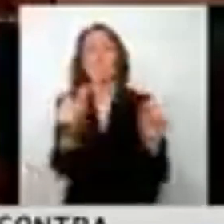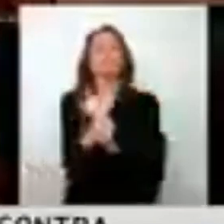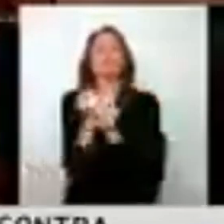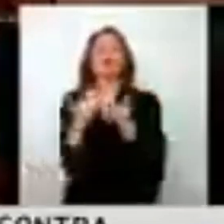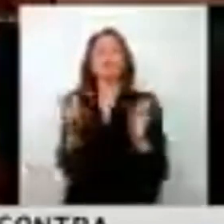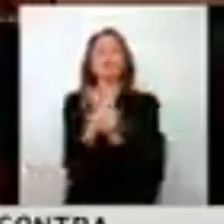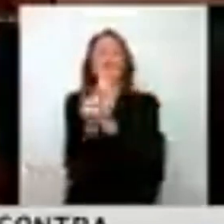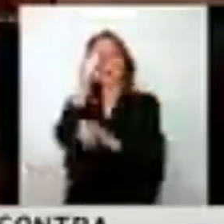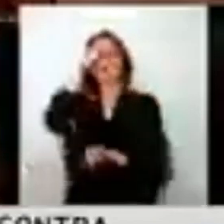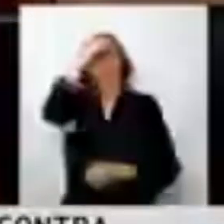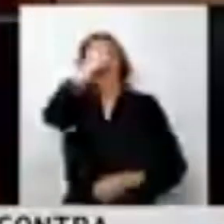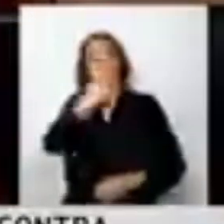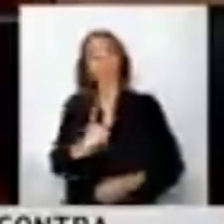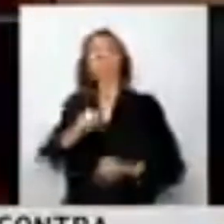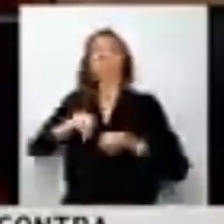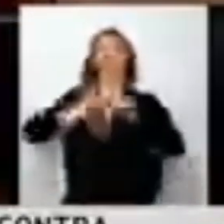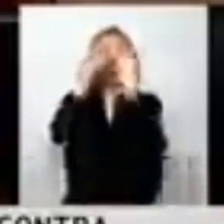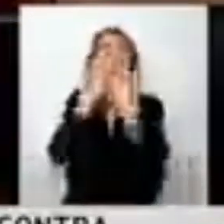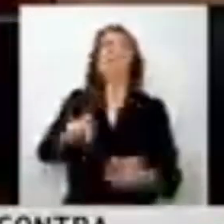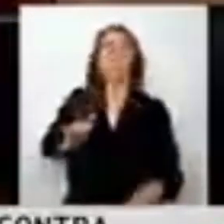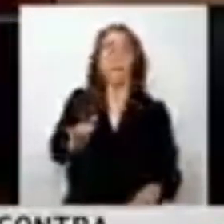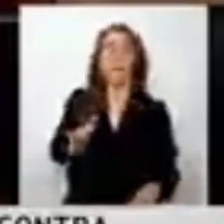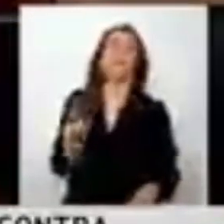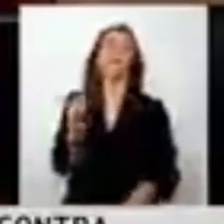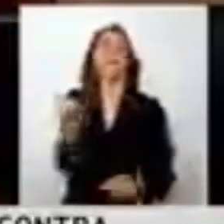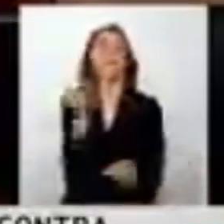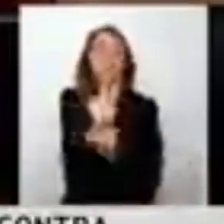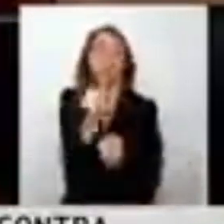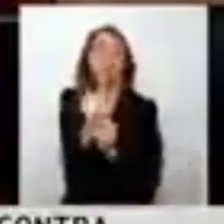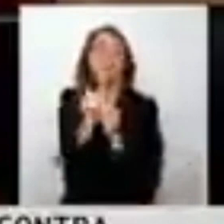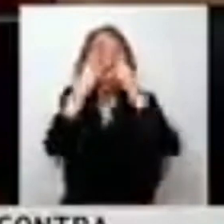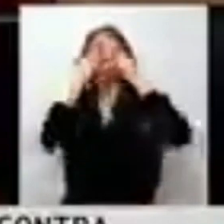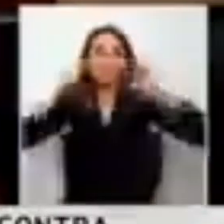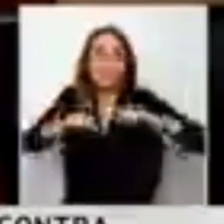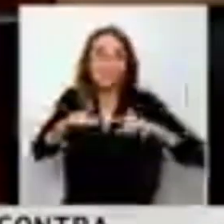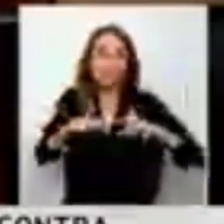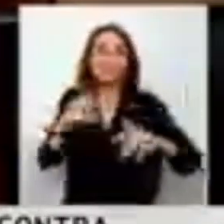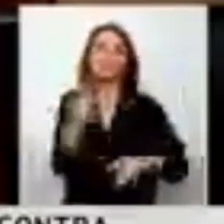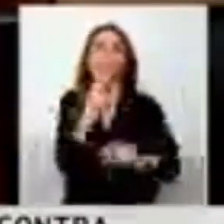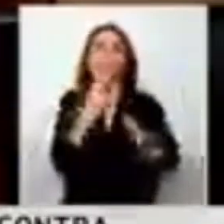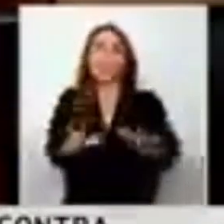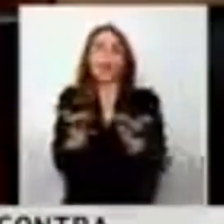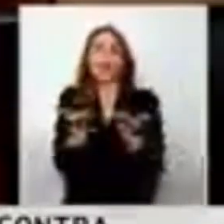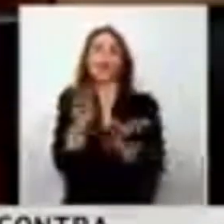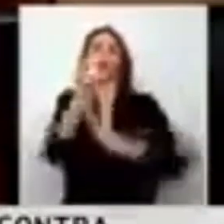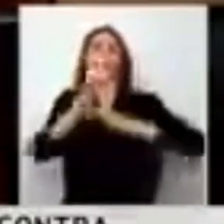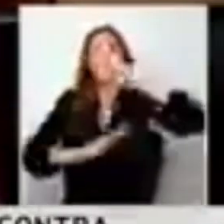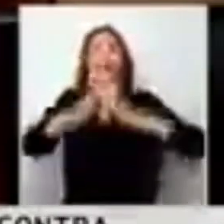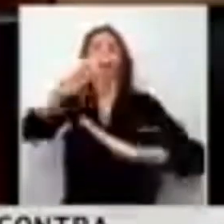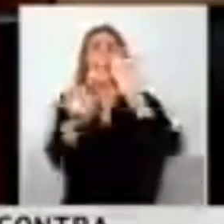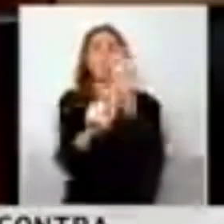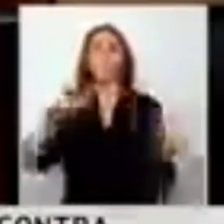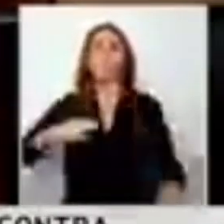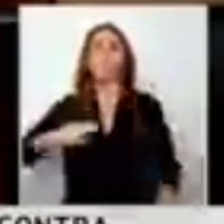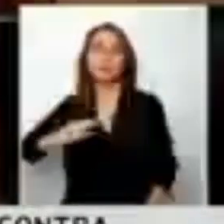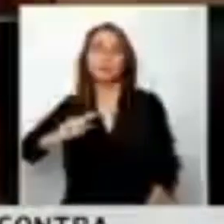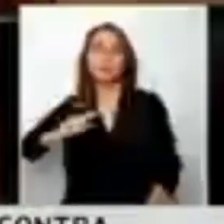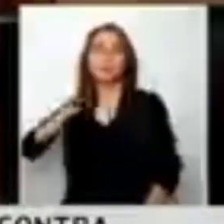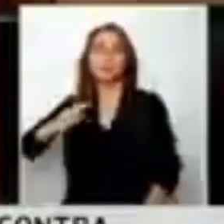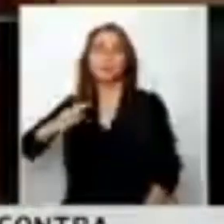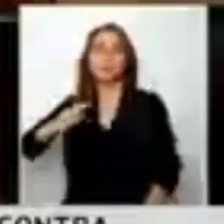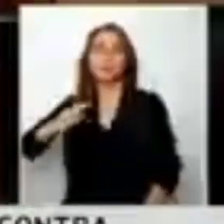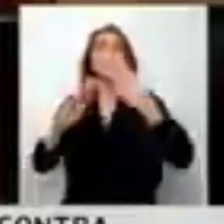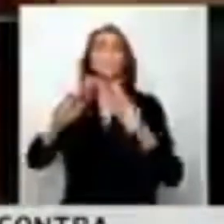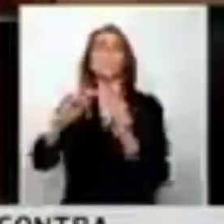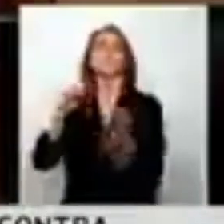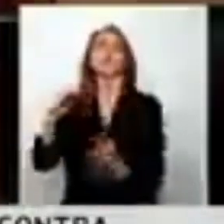Ellos dedican su labor, su esfuerzo y su día a cuidar a la ciudadanía, a cuidar al Estado de Derecho. Por